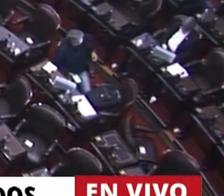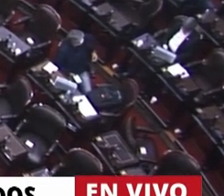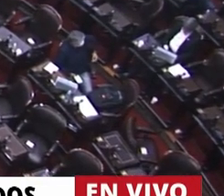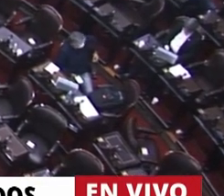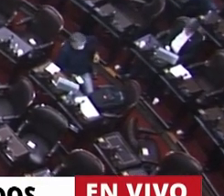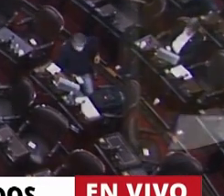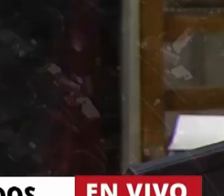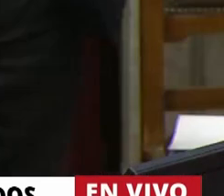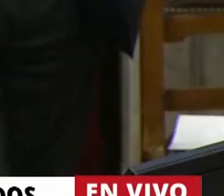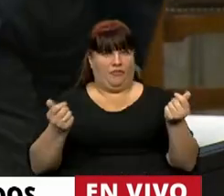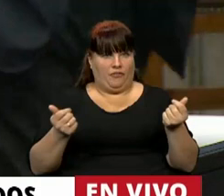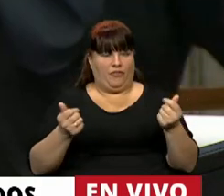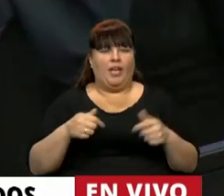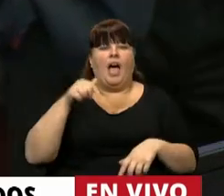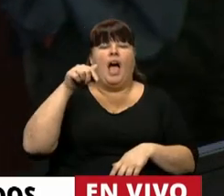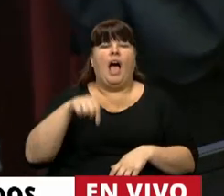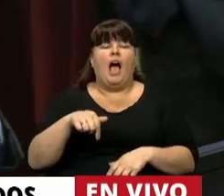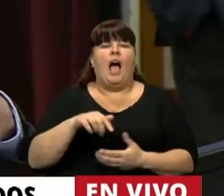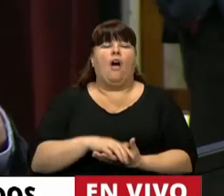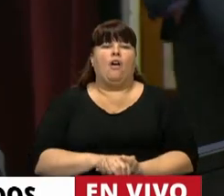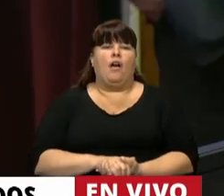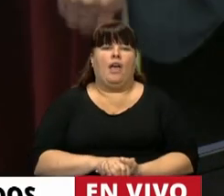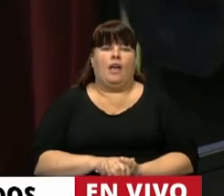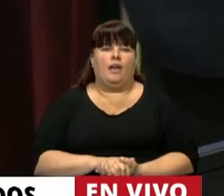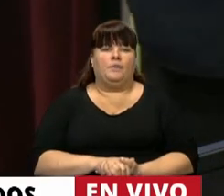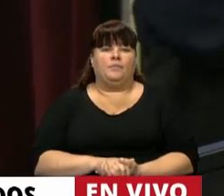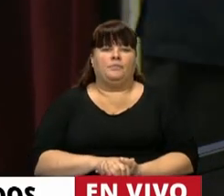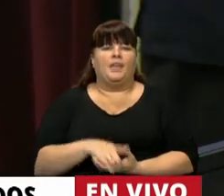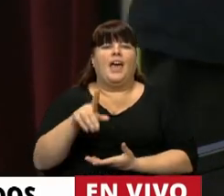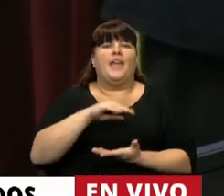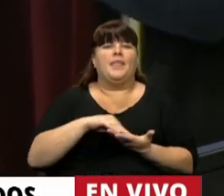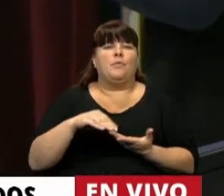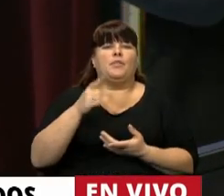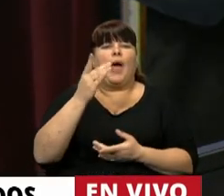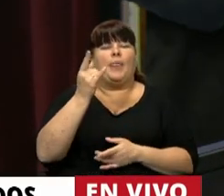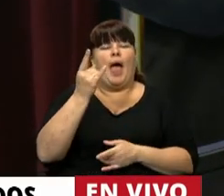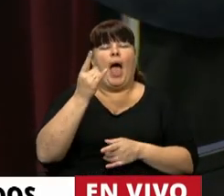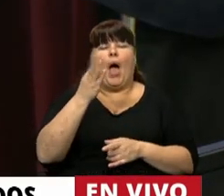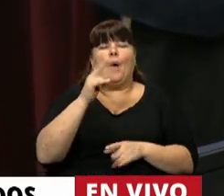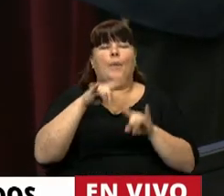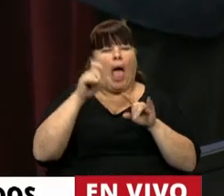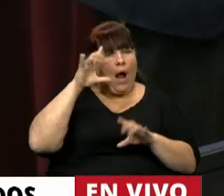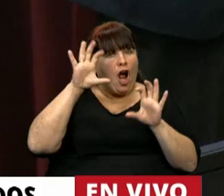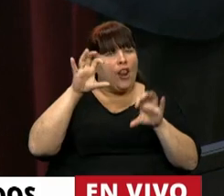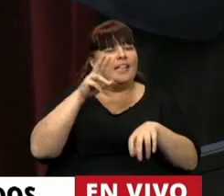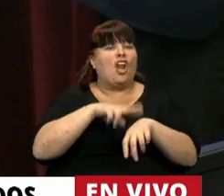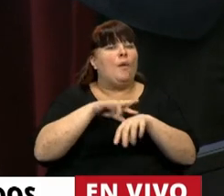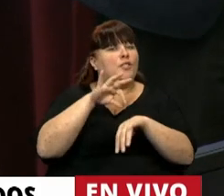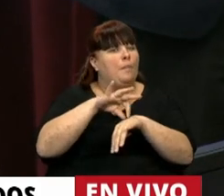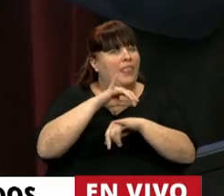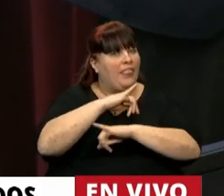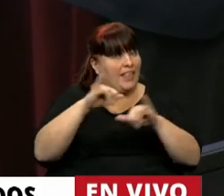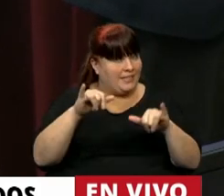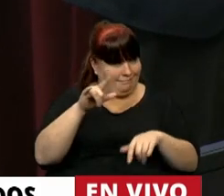tiempo vamos a tomar diputada brawer recuerde que por recomendación médica